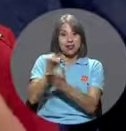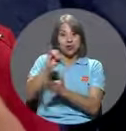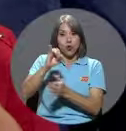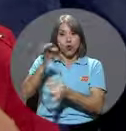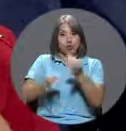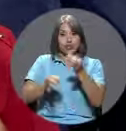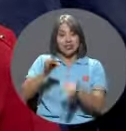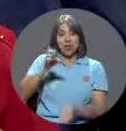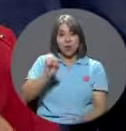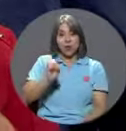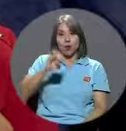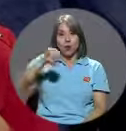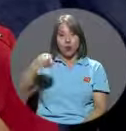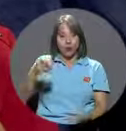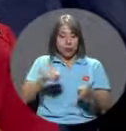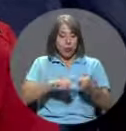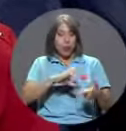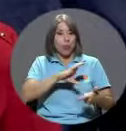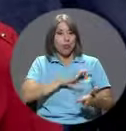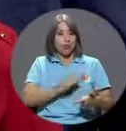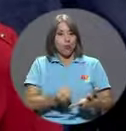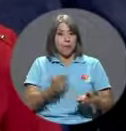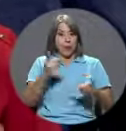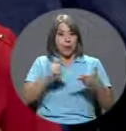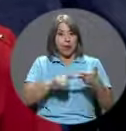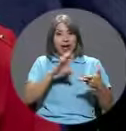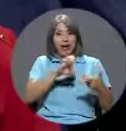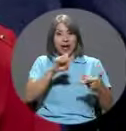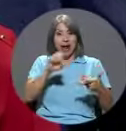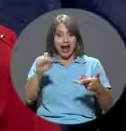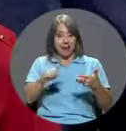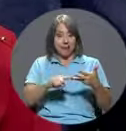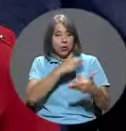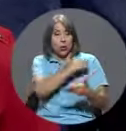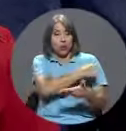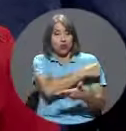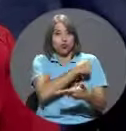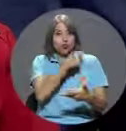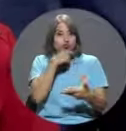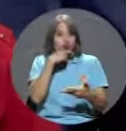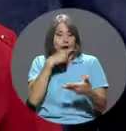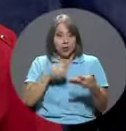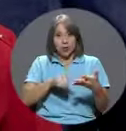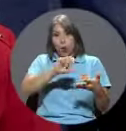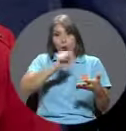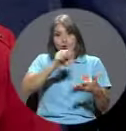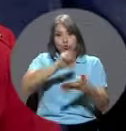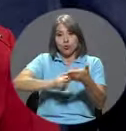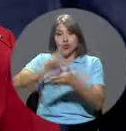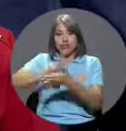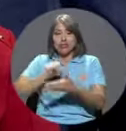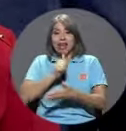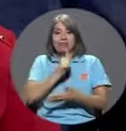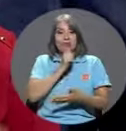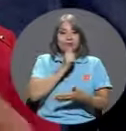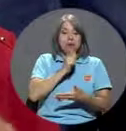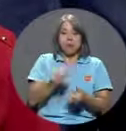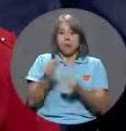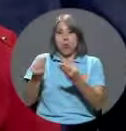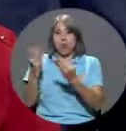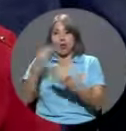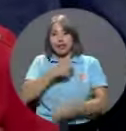investigación judicial, está la Fuerza Pública, está la Caja Costarricense de Seguro Social, la Cruz Roja, otras universidades públicas y privadas